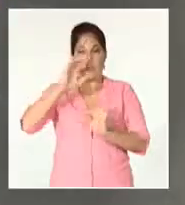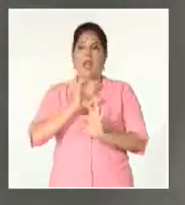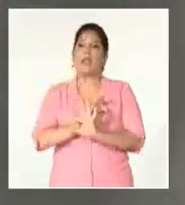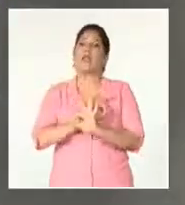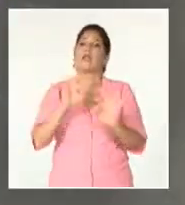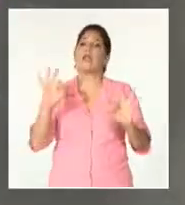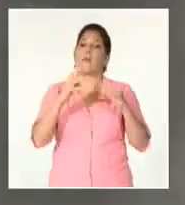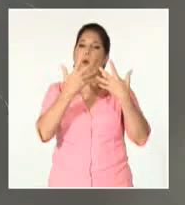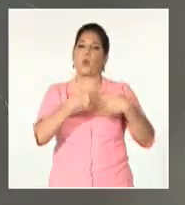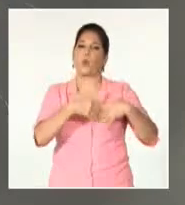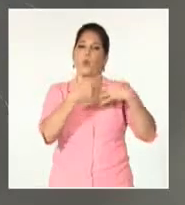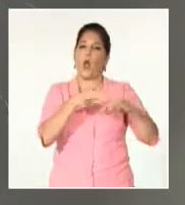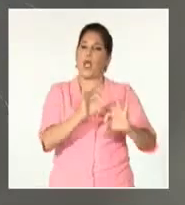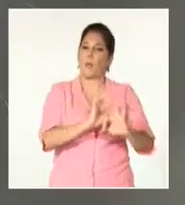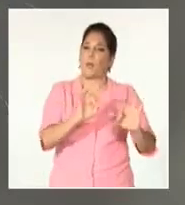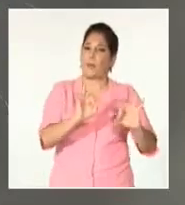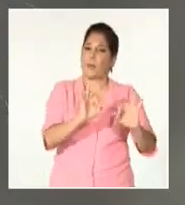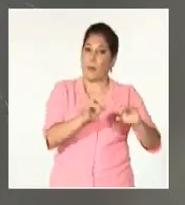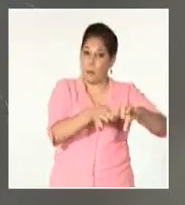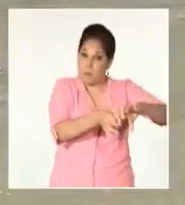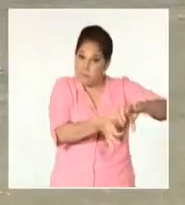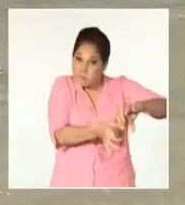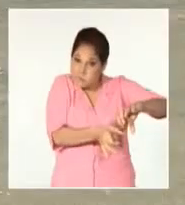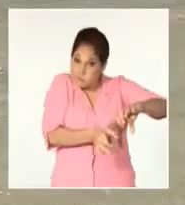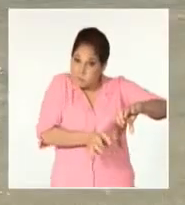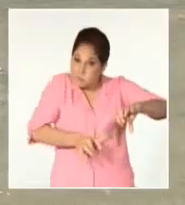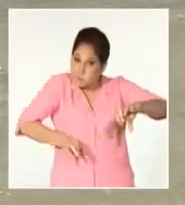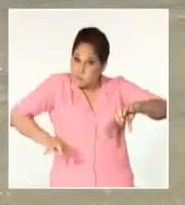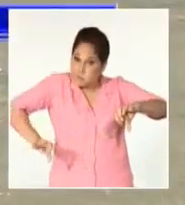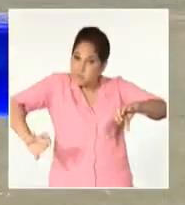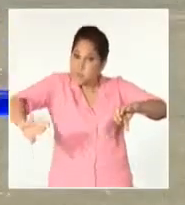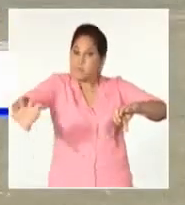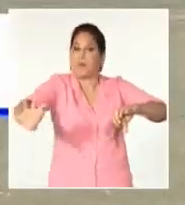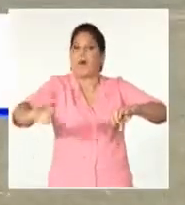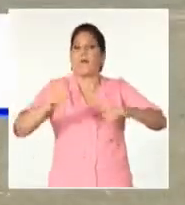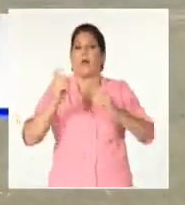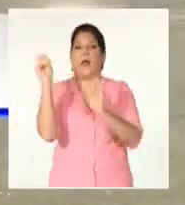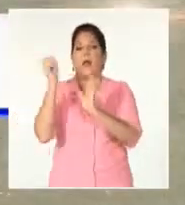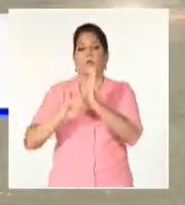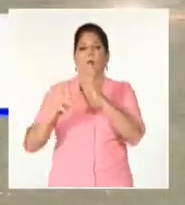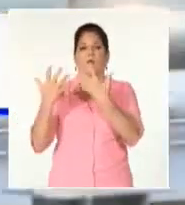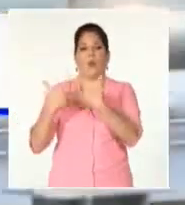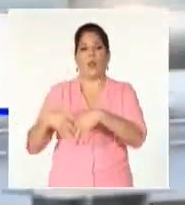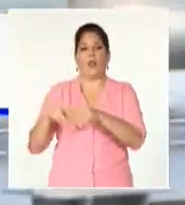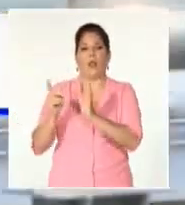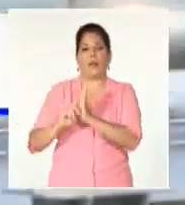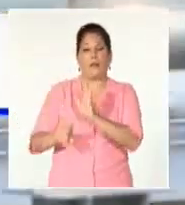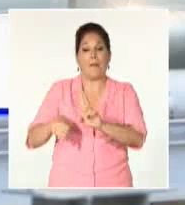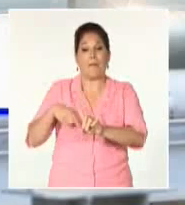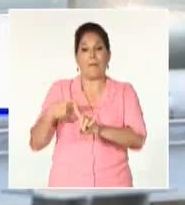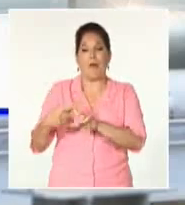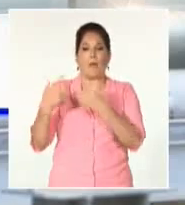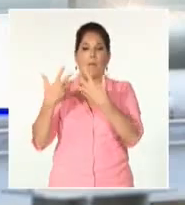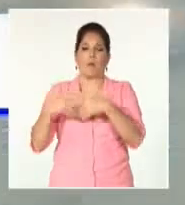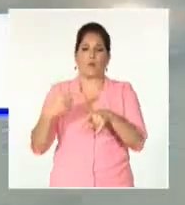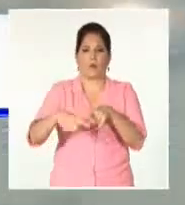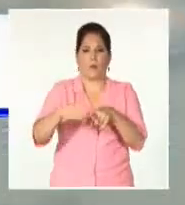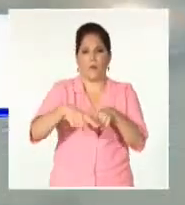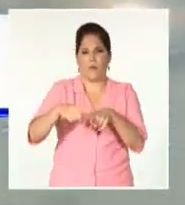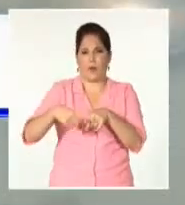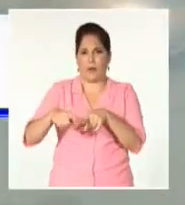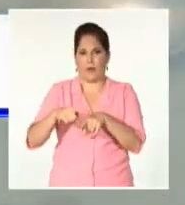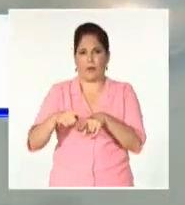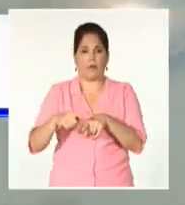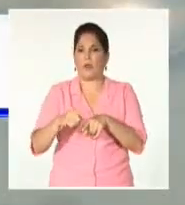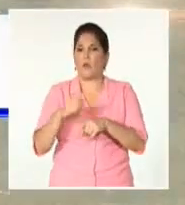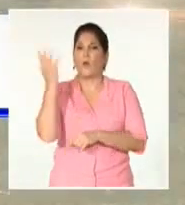planta y se utiliza en la generación eléctrica y en la producción de subproductos, como la nafta